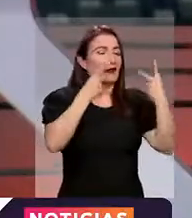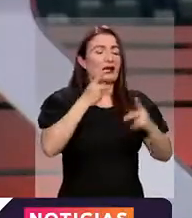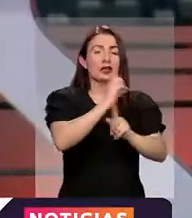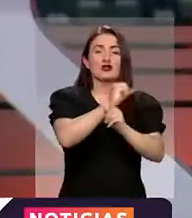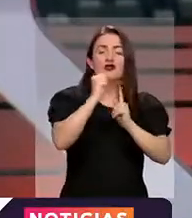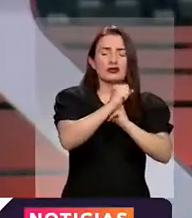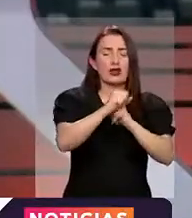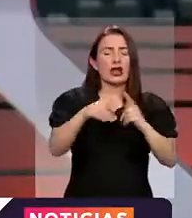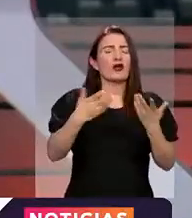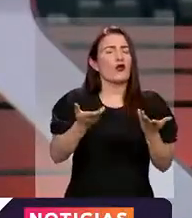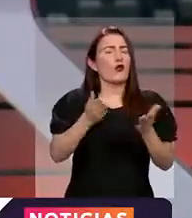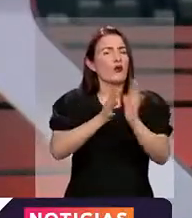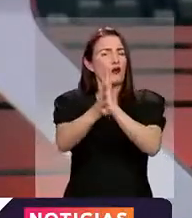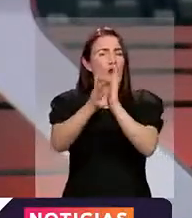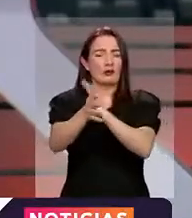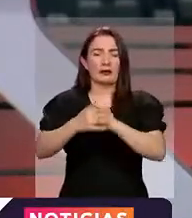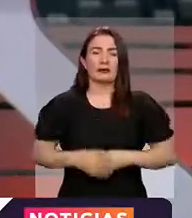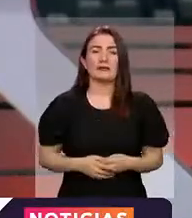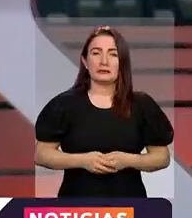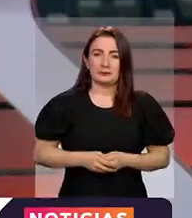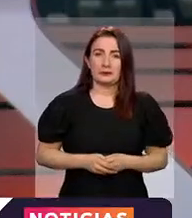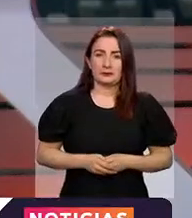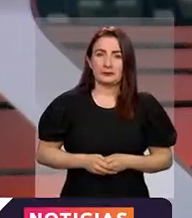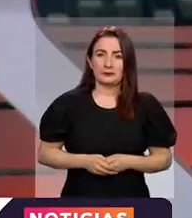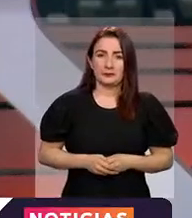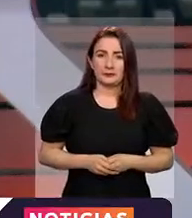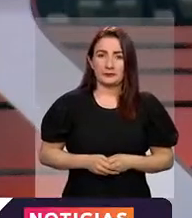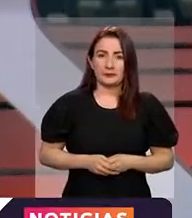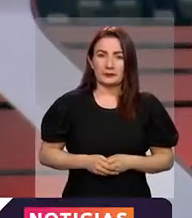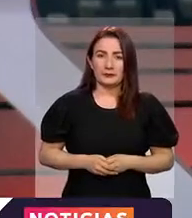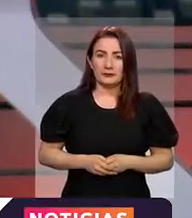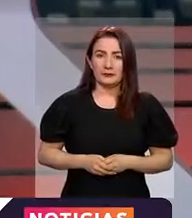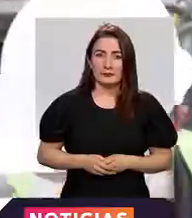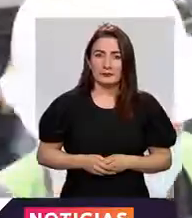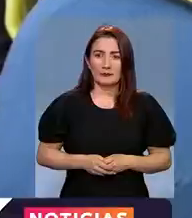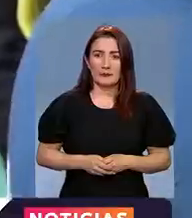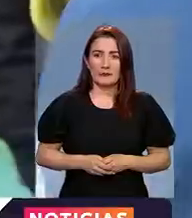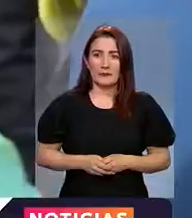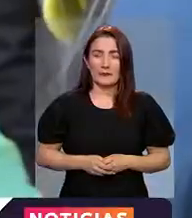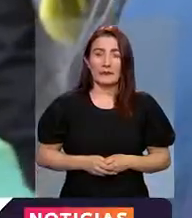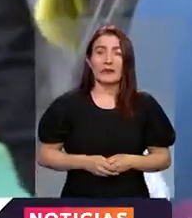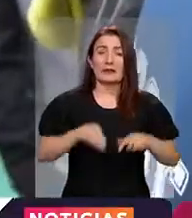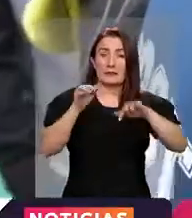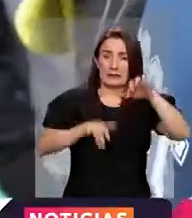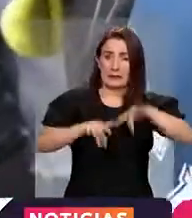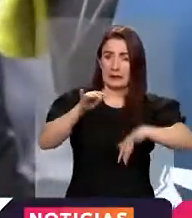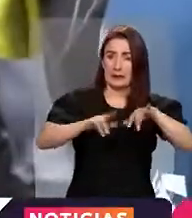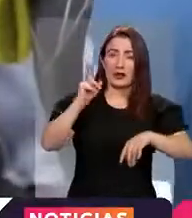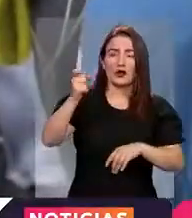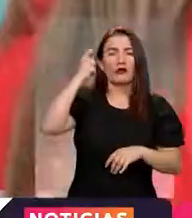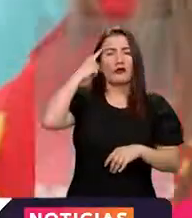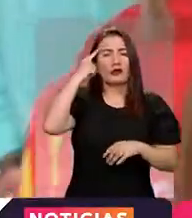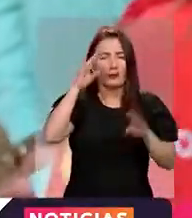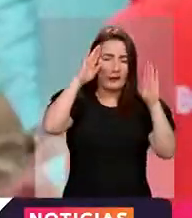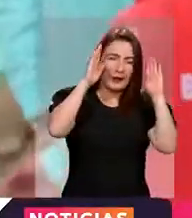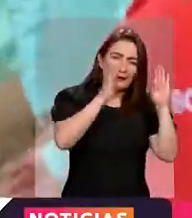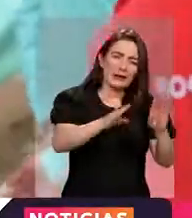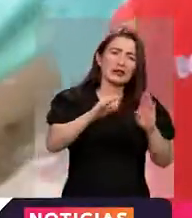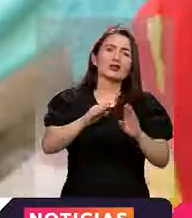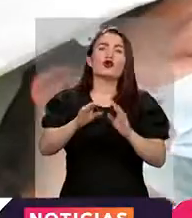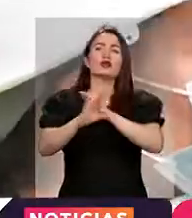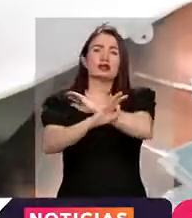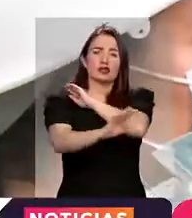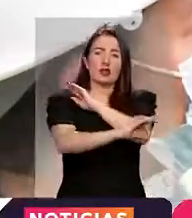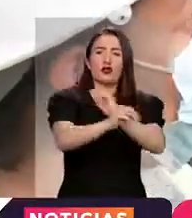aquí les contamos cómo acceder a él la secretaria de gobierno brindará atención psicosocial